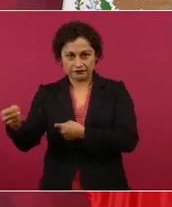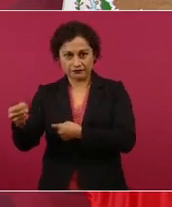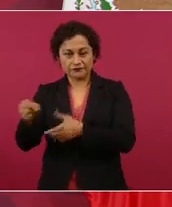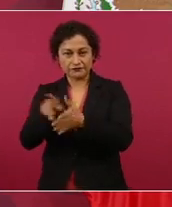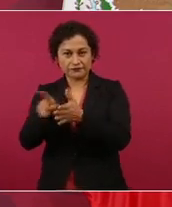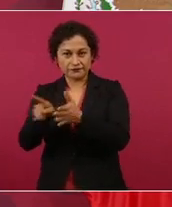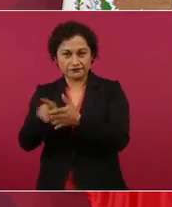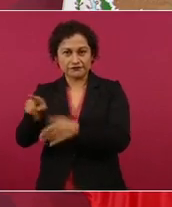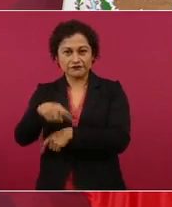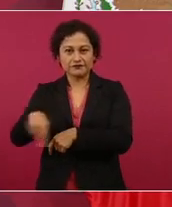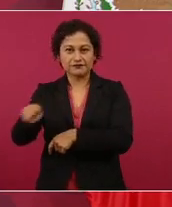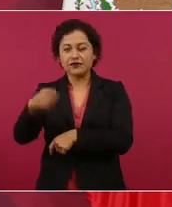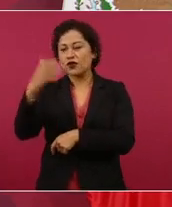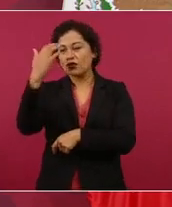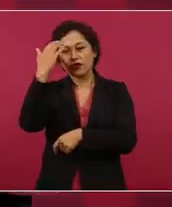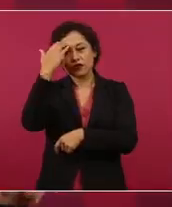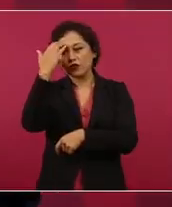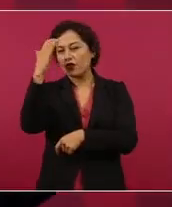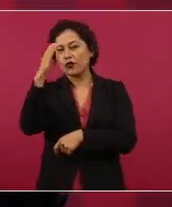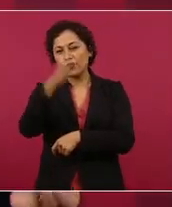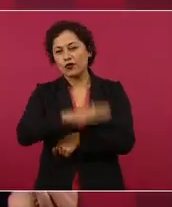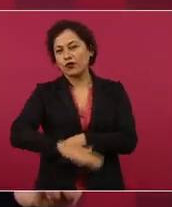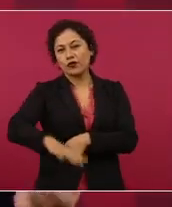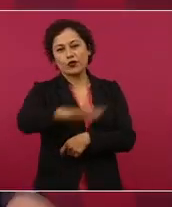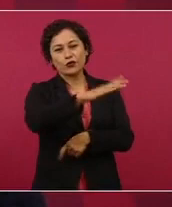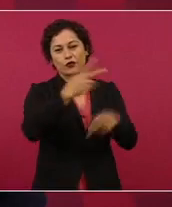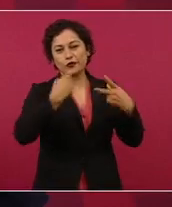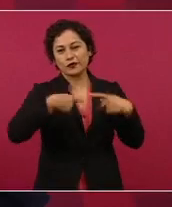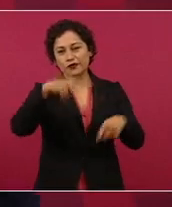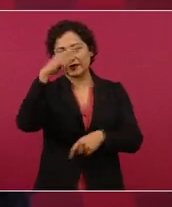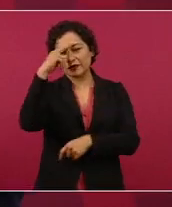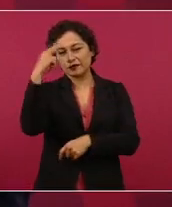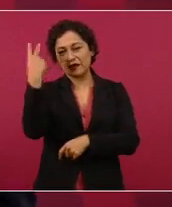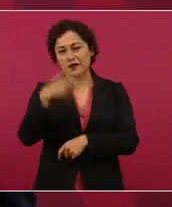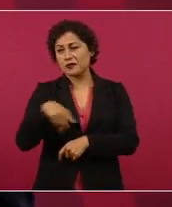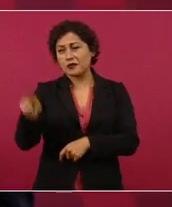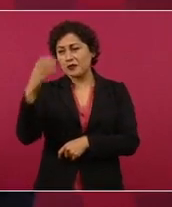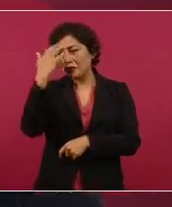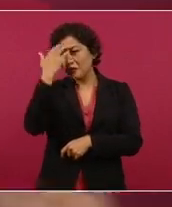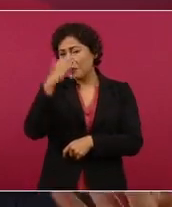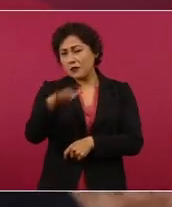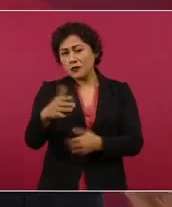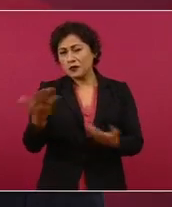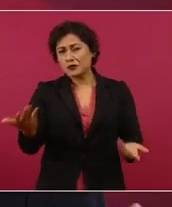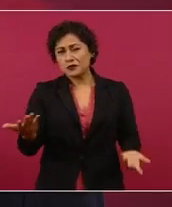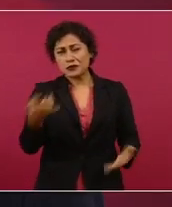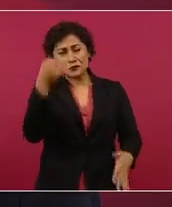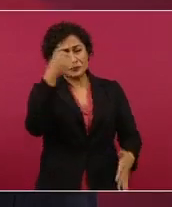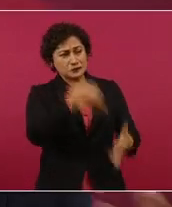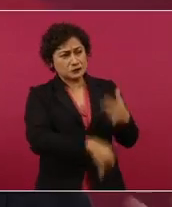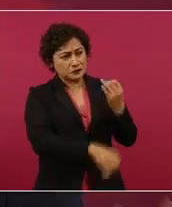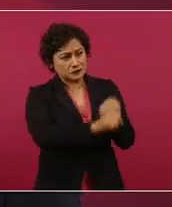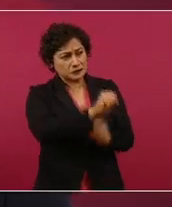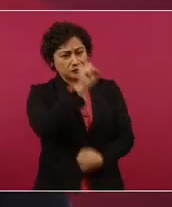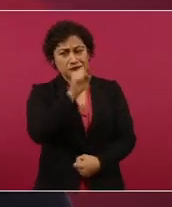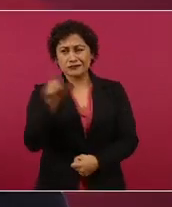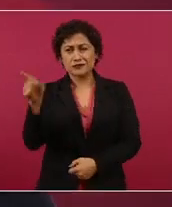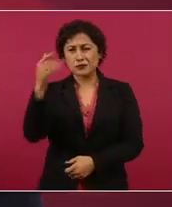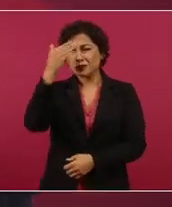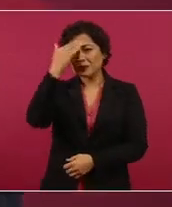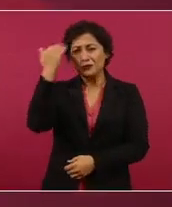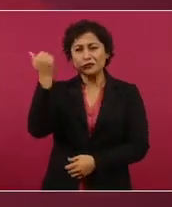no conocen la idiosincrasia de nuestro pueblo. No saben que nuestro pueblo